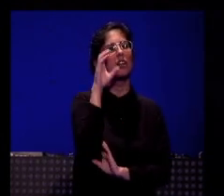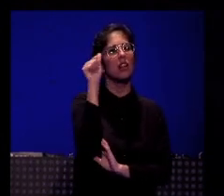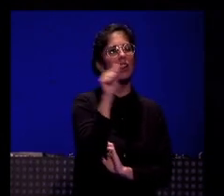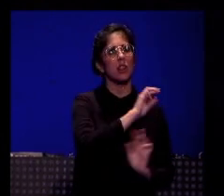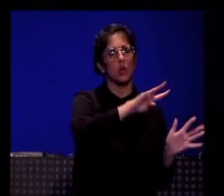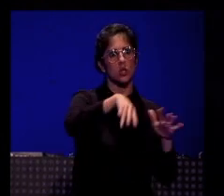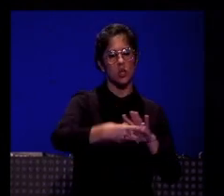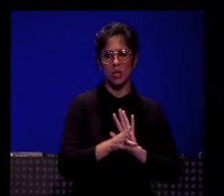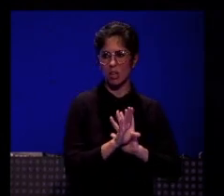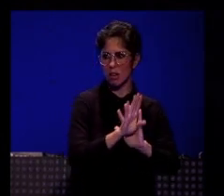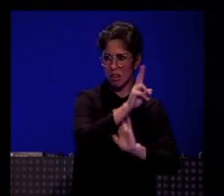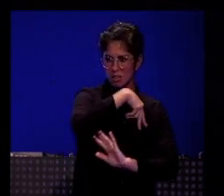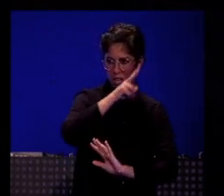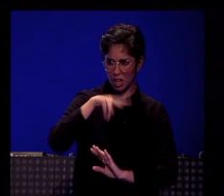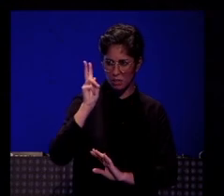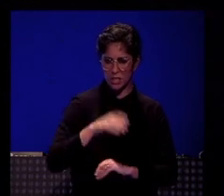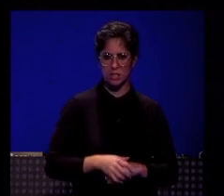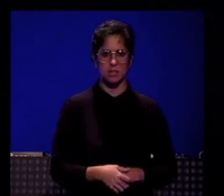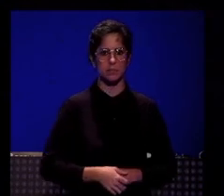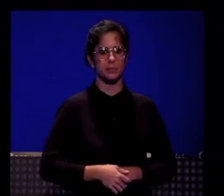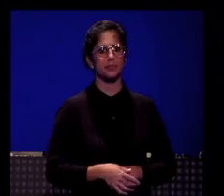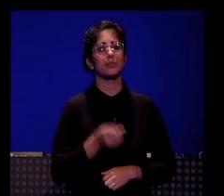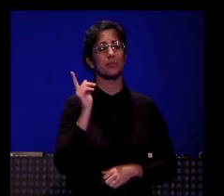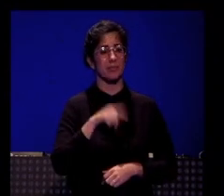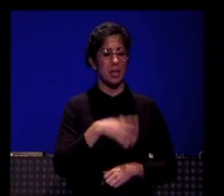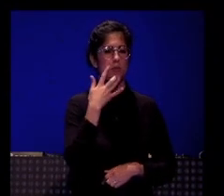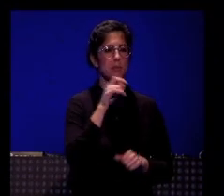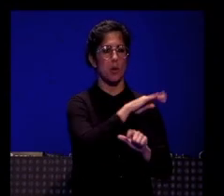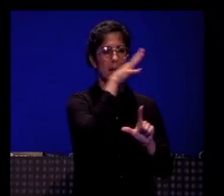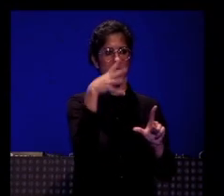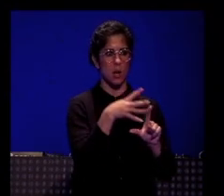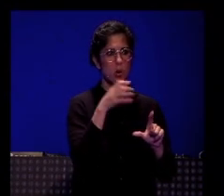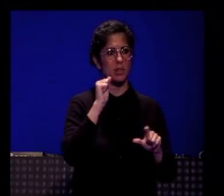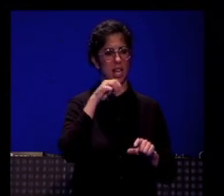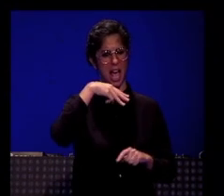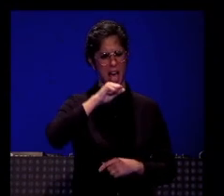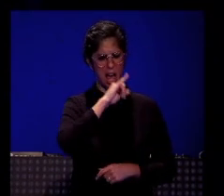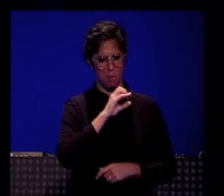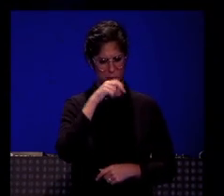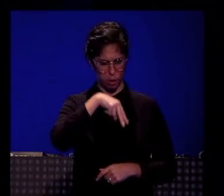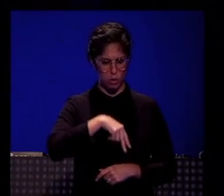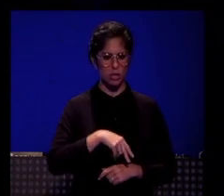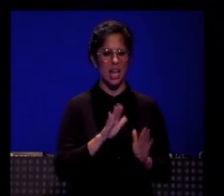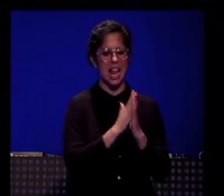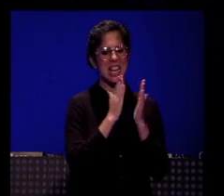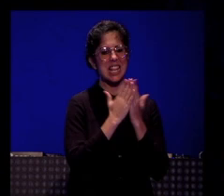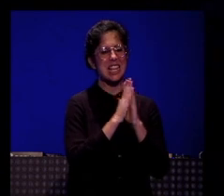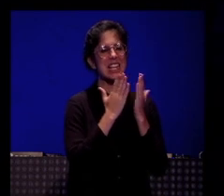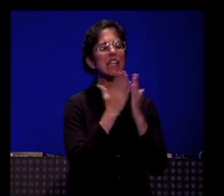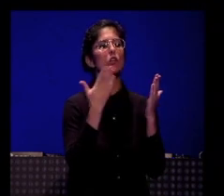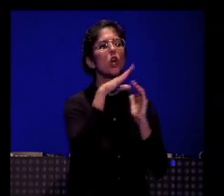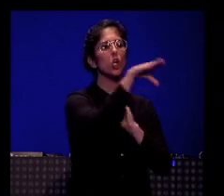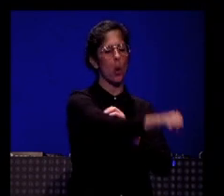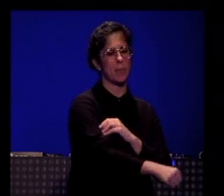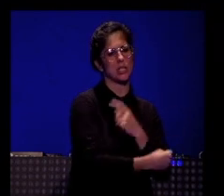los ejemplos para mí es maravilloso es cuando bajamos son por ejemplo ibas a comprar un libro no compras un libro compras el siguiente libro y compra los tres que estás recomendado